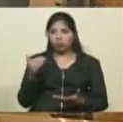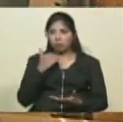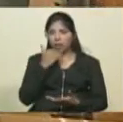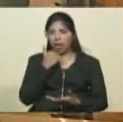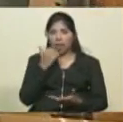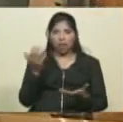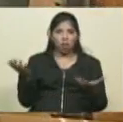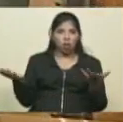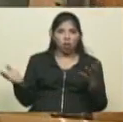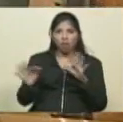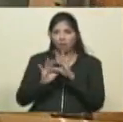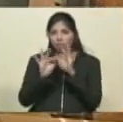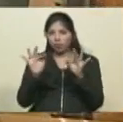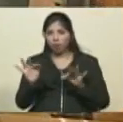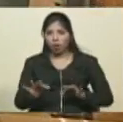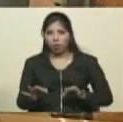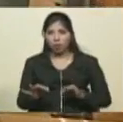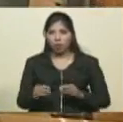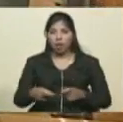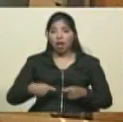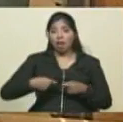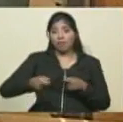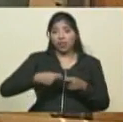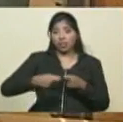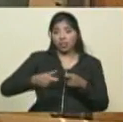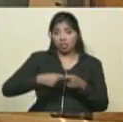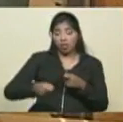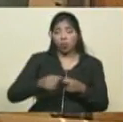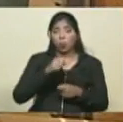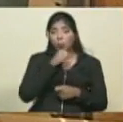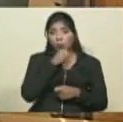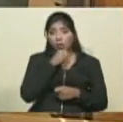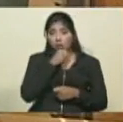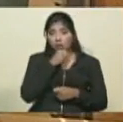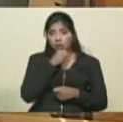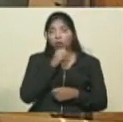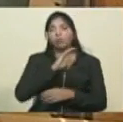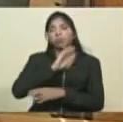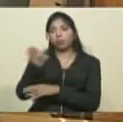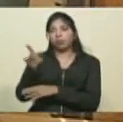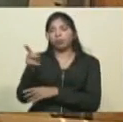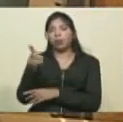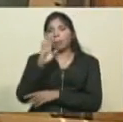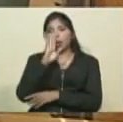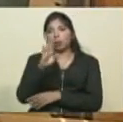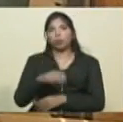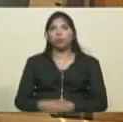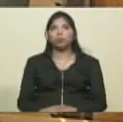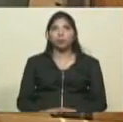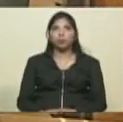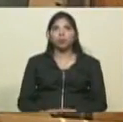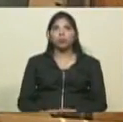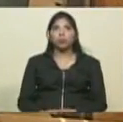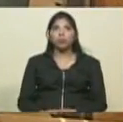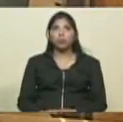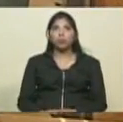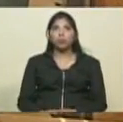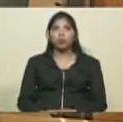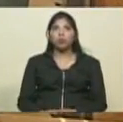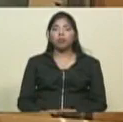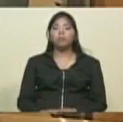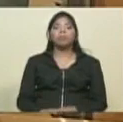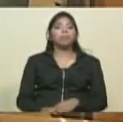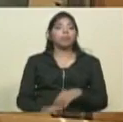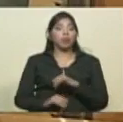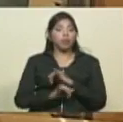o fórmula que impida el pago efectivo a los pensionados y pensionadas de Venezuela. Finalmente, el presidente de la República exhortó